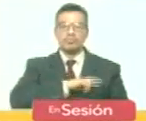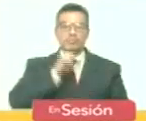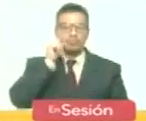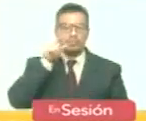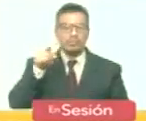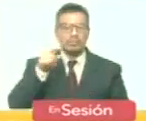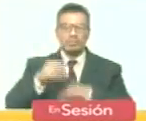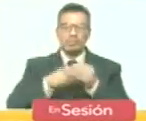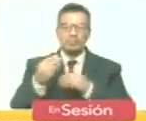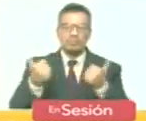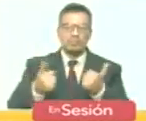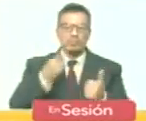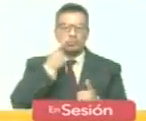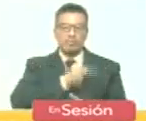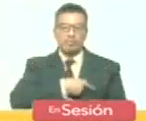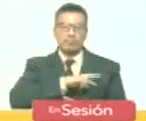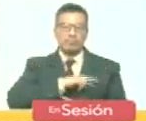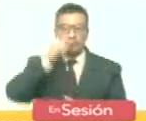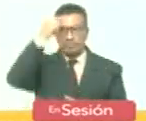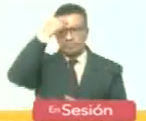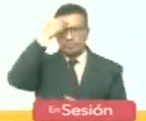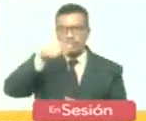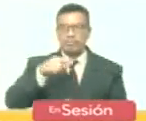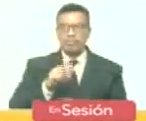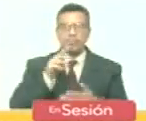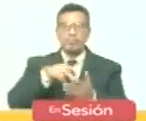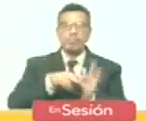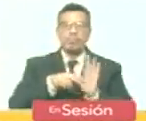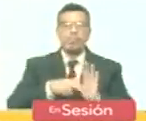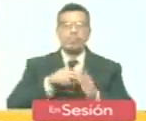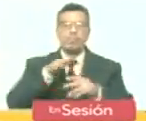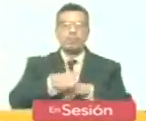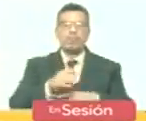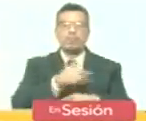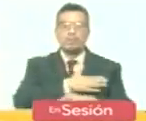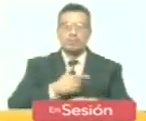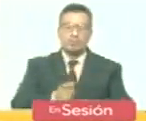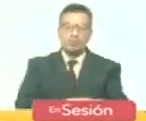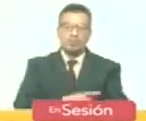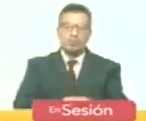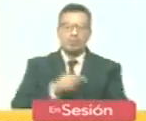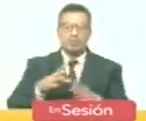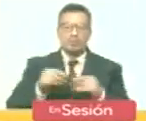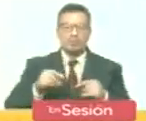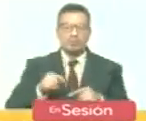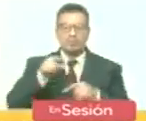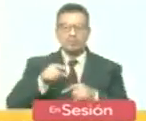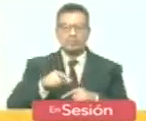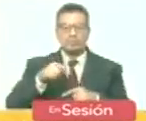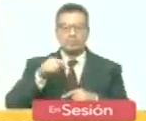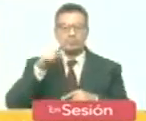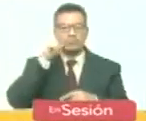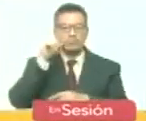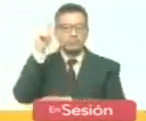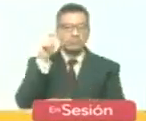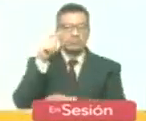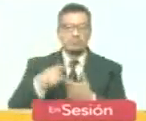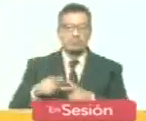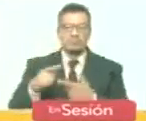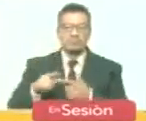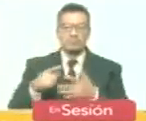Tenemos que salir al frente sin ningún tipo de cortapisas, queridos hermanos y queridas hermanas, diputadas y diputados, sea cual